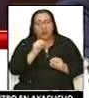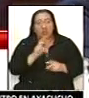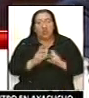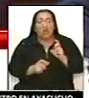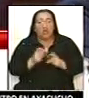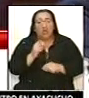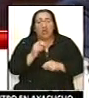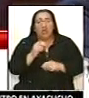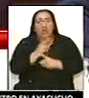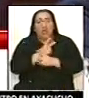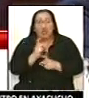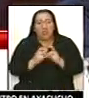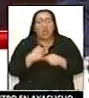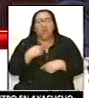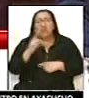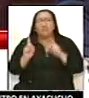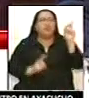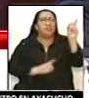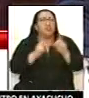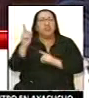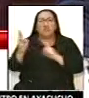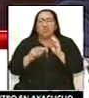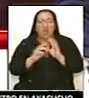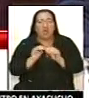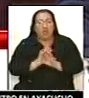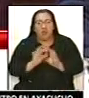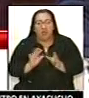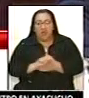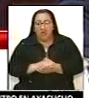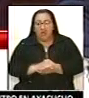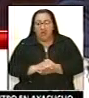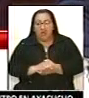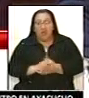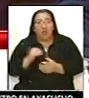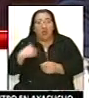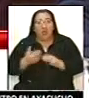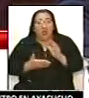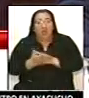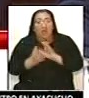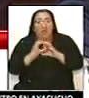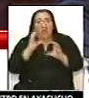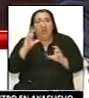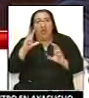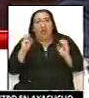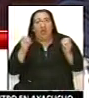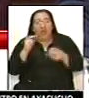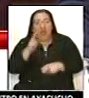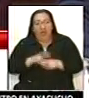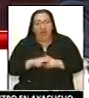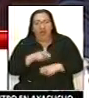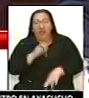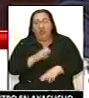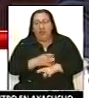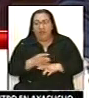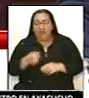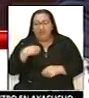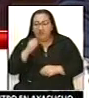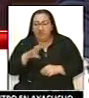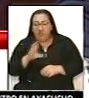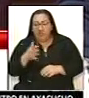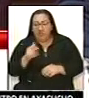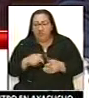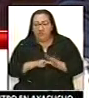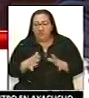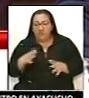fuegos artificiales que tal vez puede decirse como el famoso cuento de la señora que sube un ómnibus y encuentra a tres jóvenes sentados en el asiento y dice, parece que